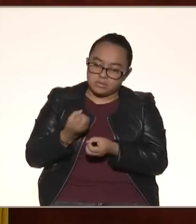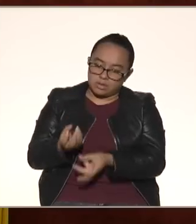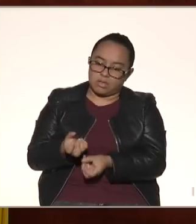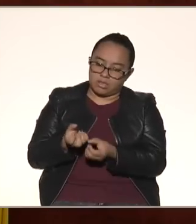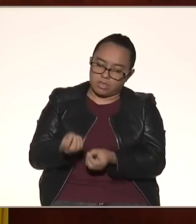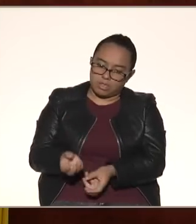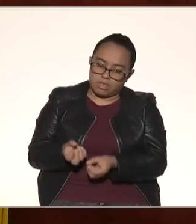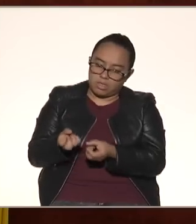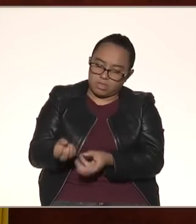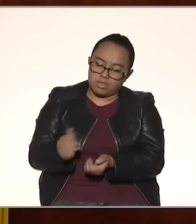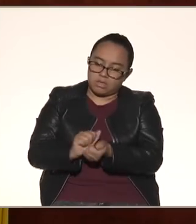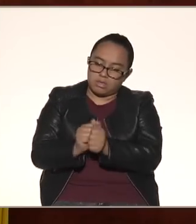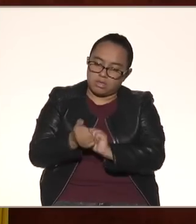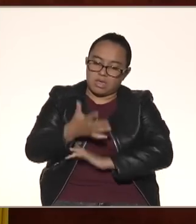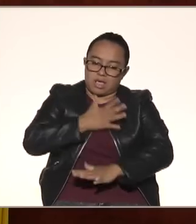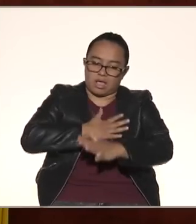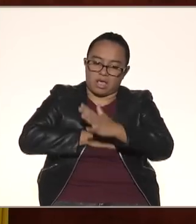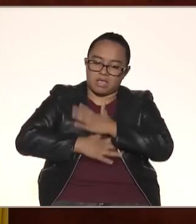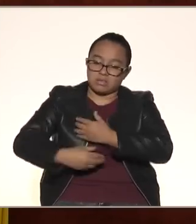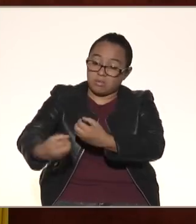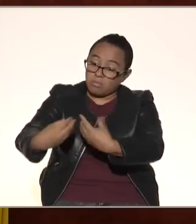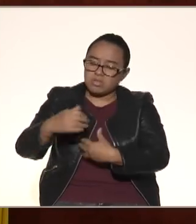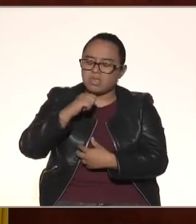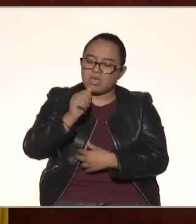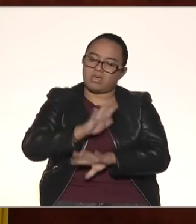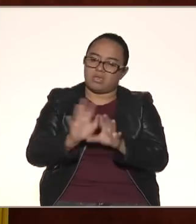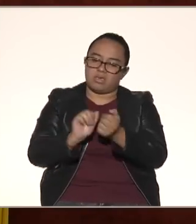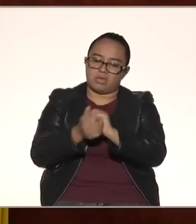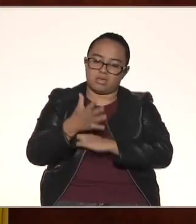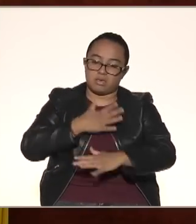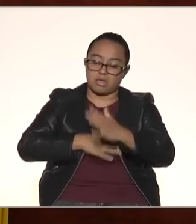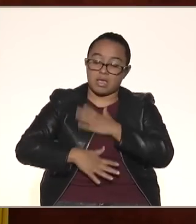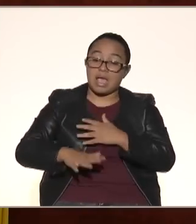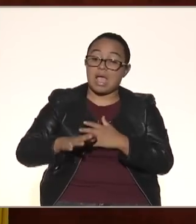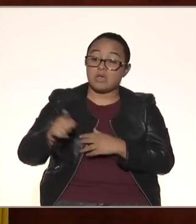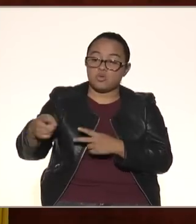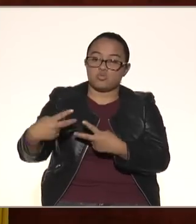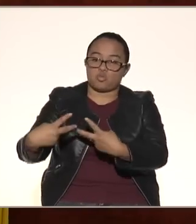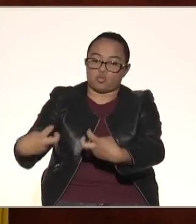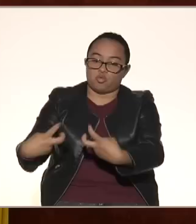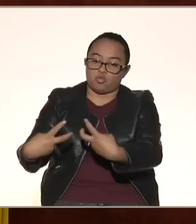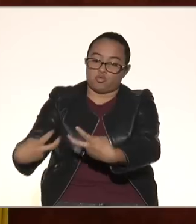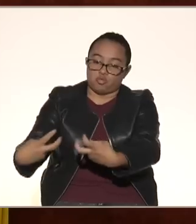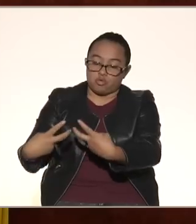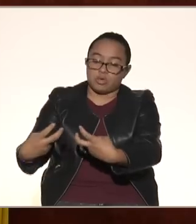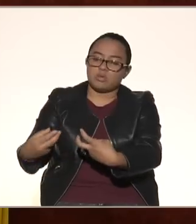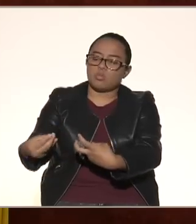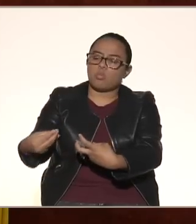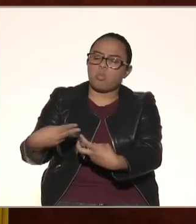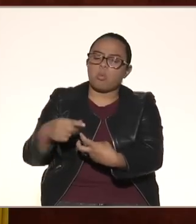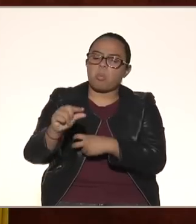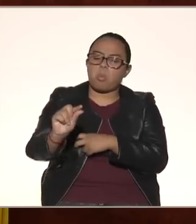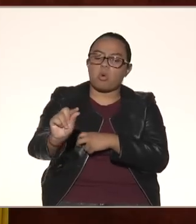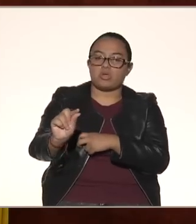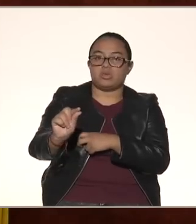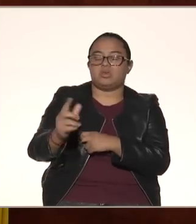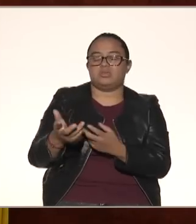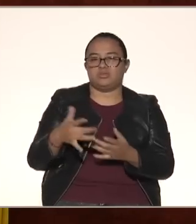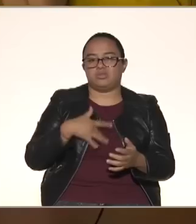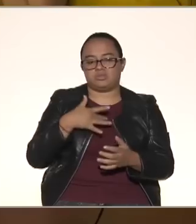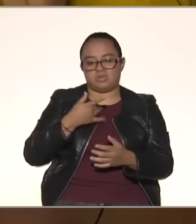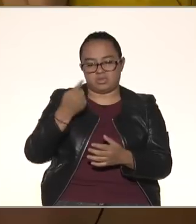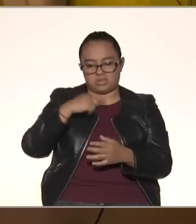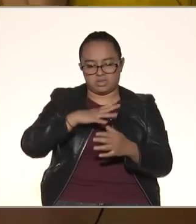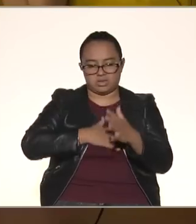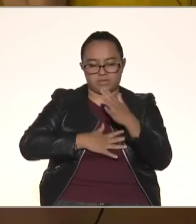tener correspondencia. Hay parejas que solo llegan a absorber todo lo que pueden y dan poquito. Es lo que ella nos dice. Y